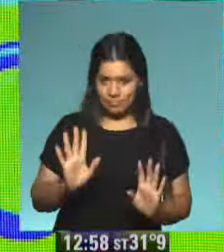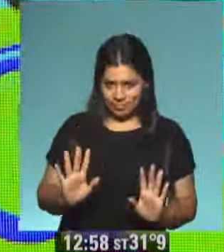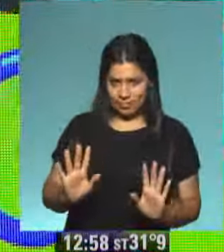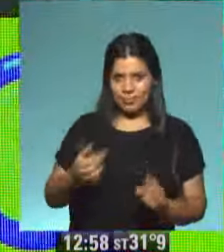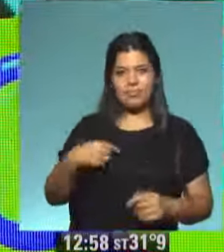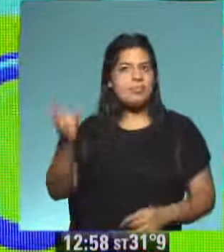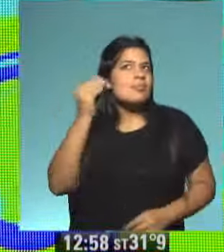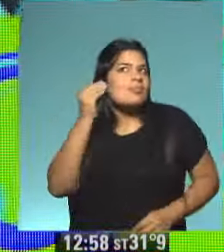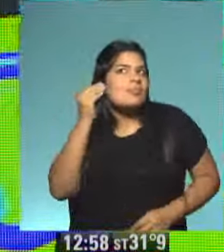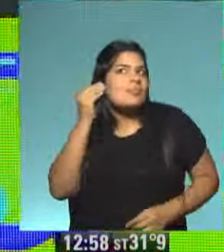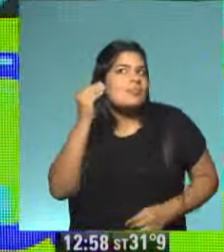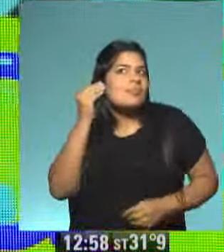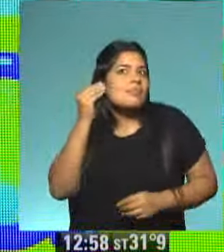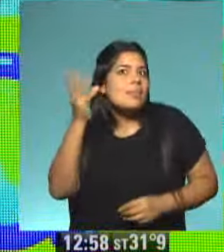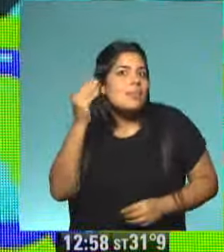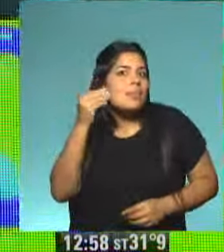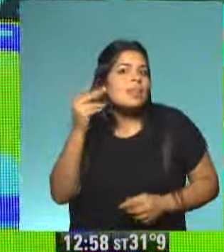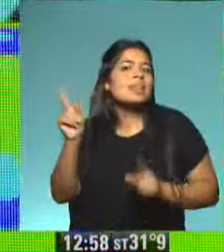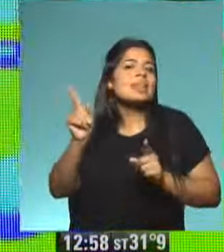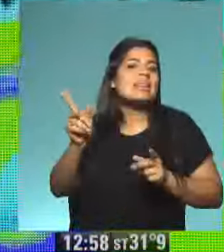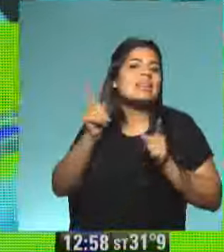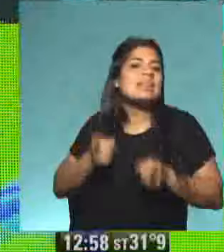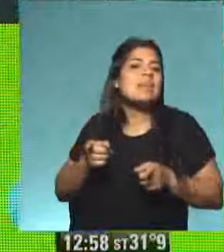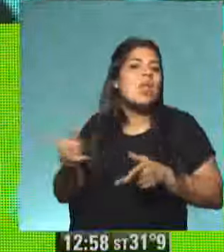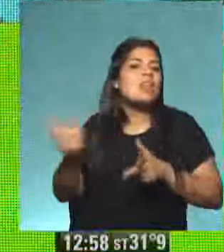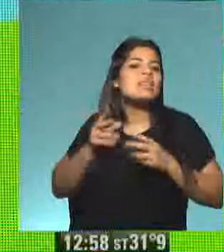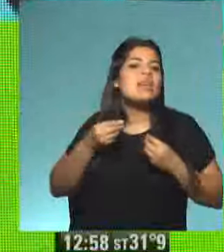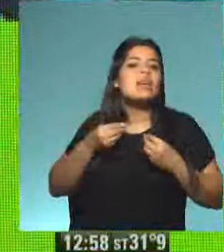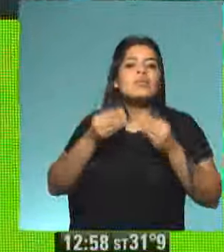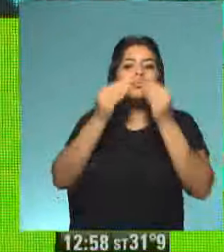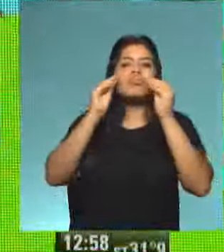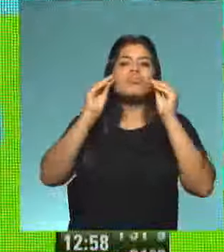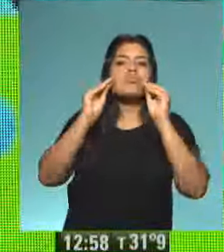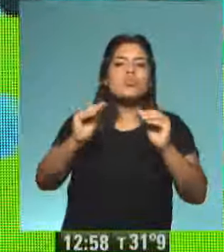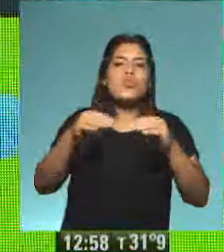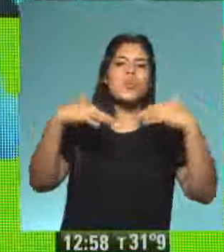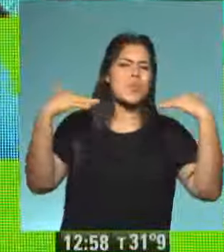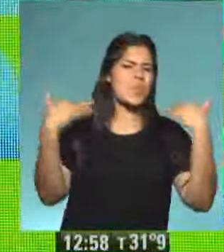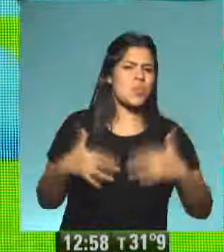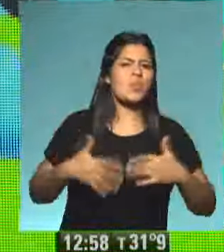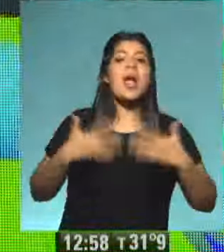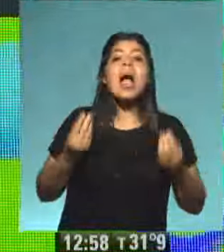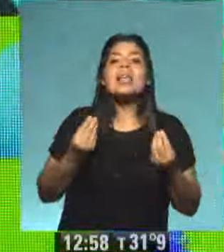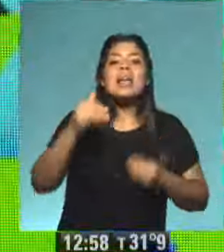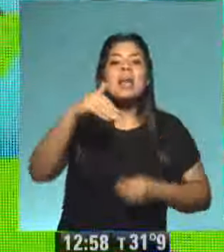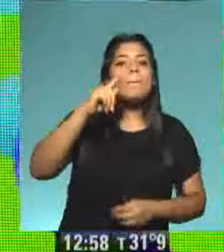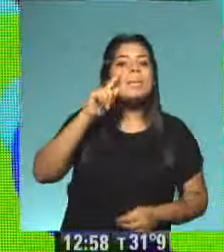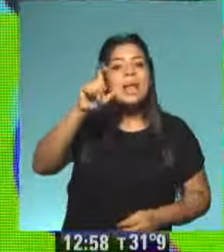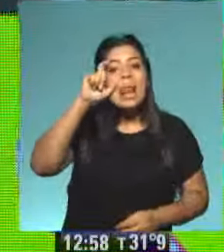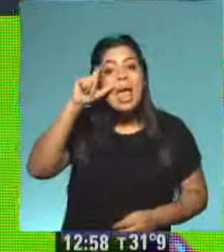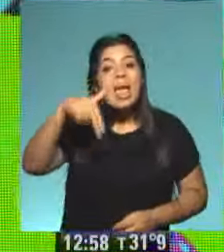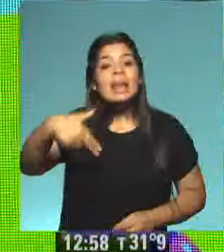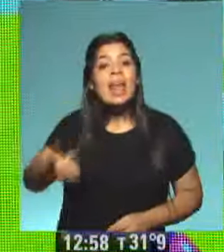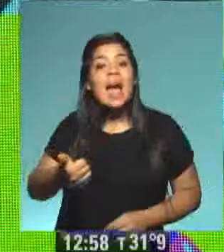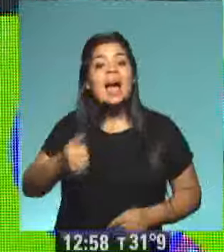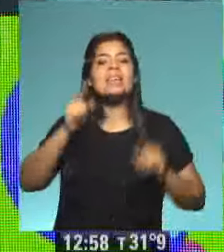Acá nuestros amigos Sol y Ernesto nos están diciendo que le quieren mandar un beso muy, pero muy grande a Mile, a Milena